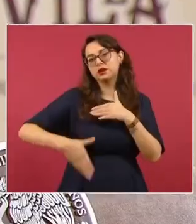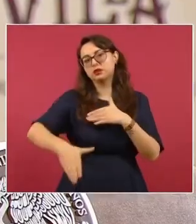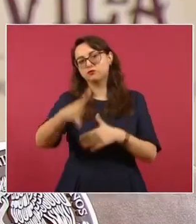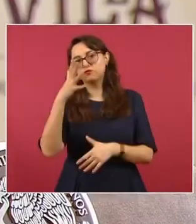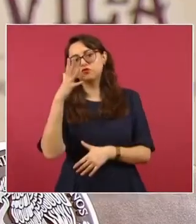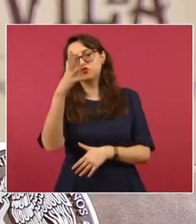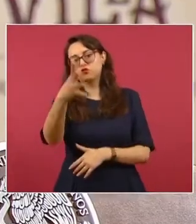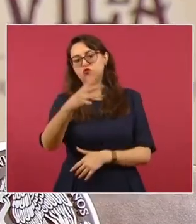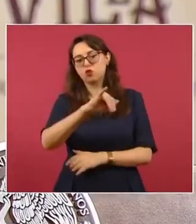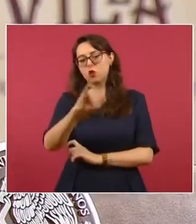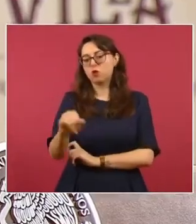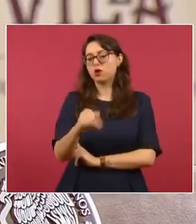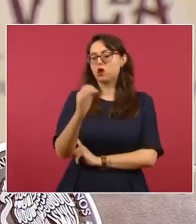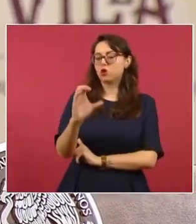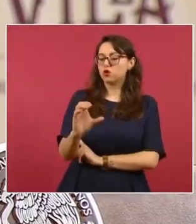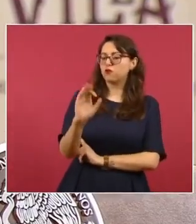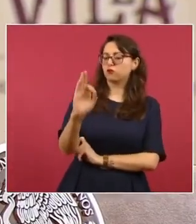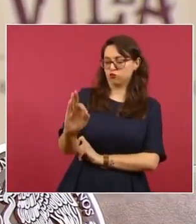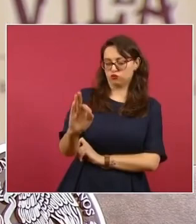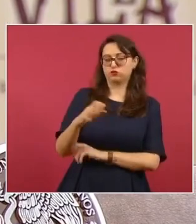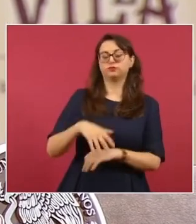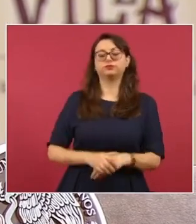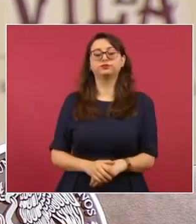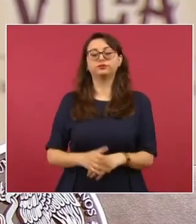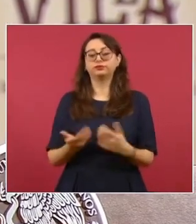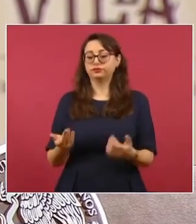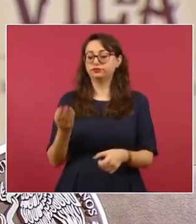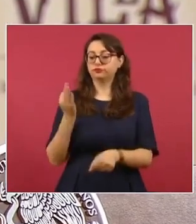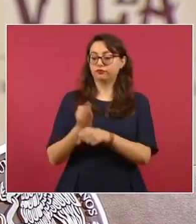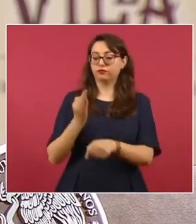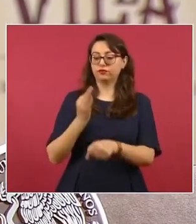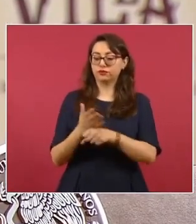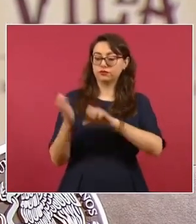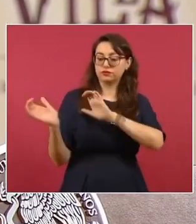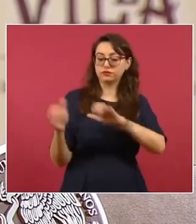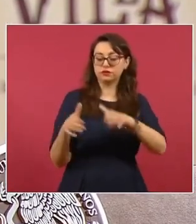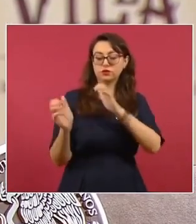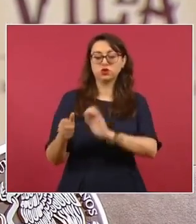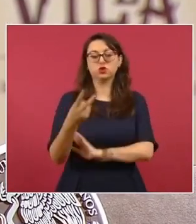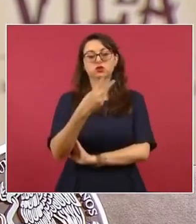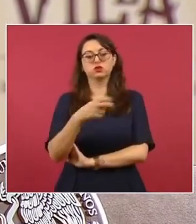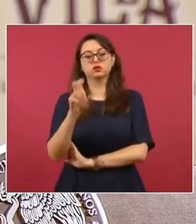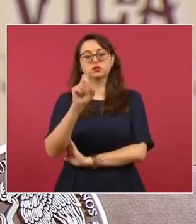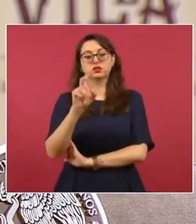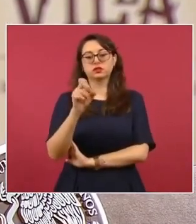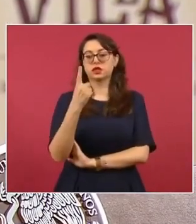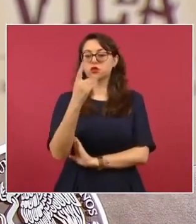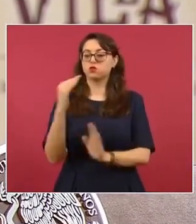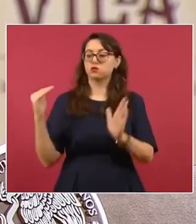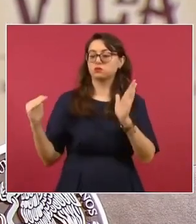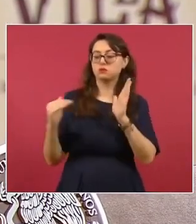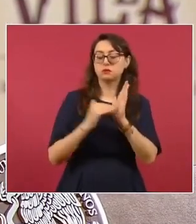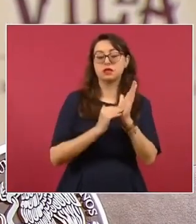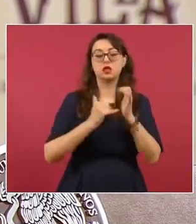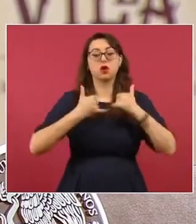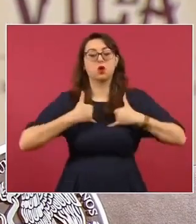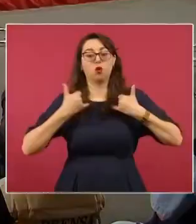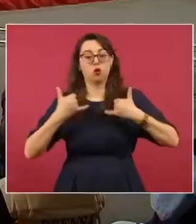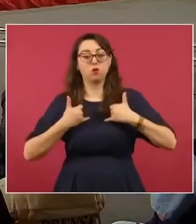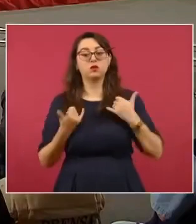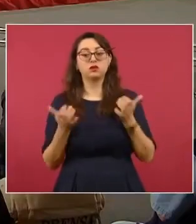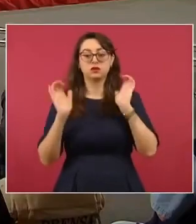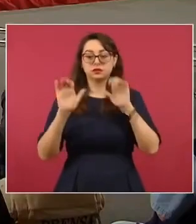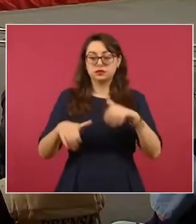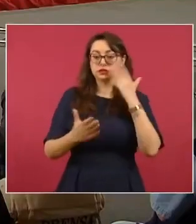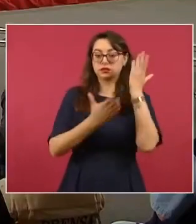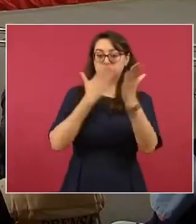comentar que al día de hoy se encuentran 231 mil 789 jóvenes que están en capacitación. Recordar que este